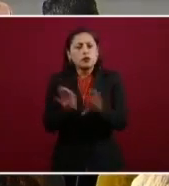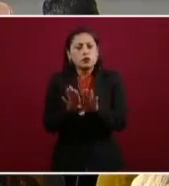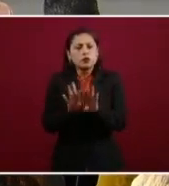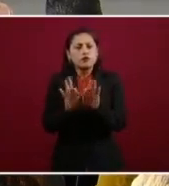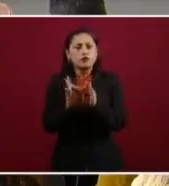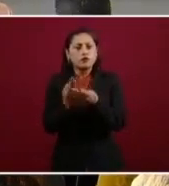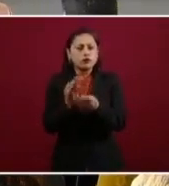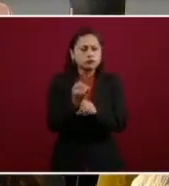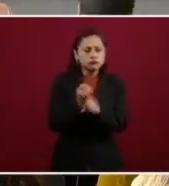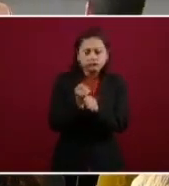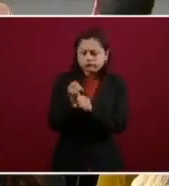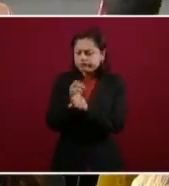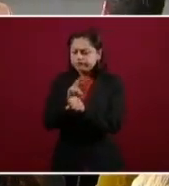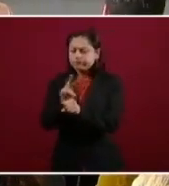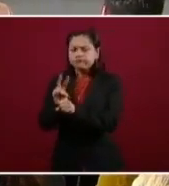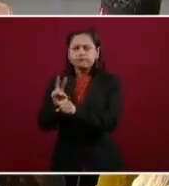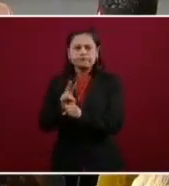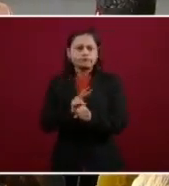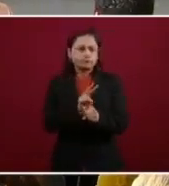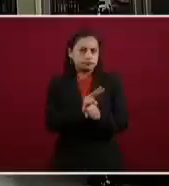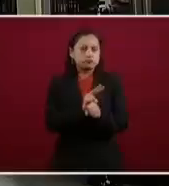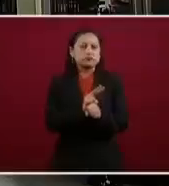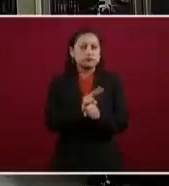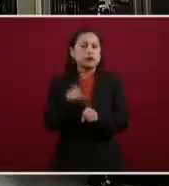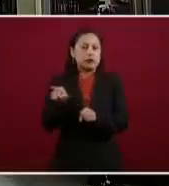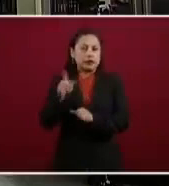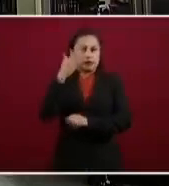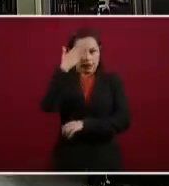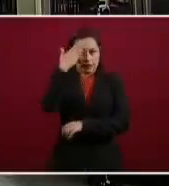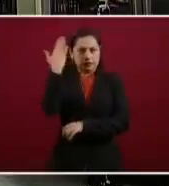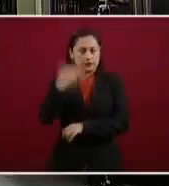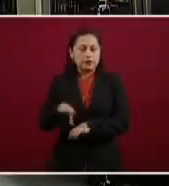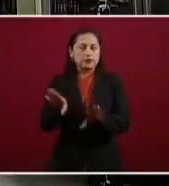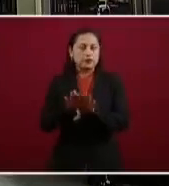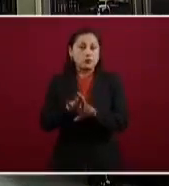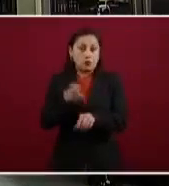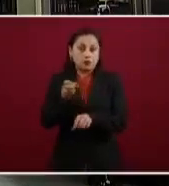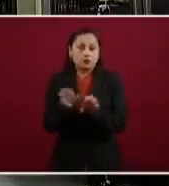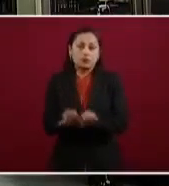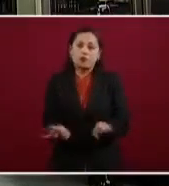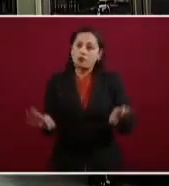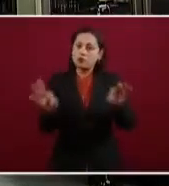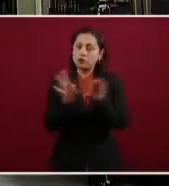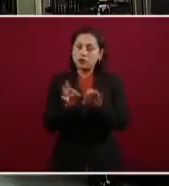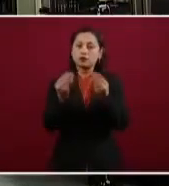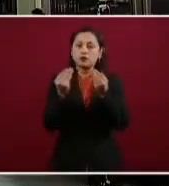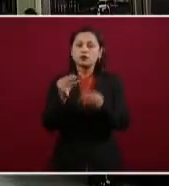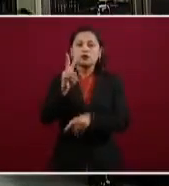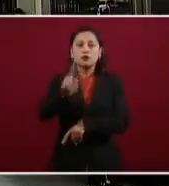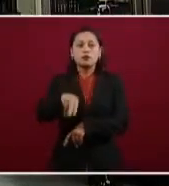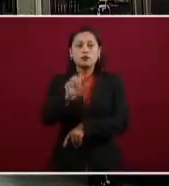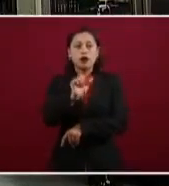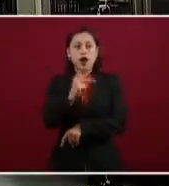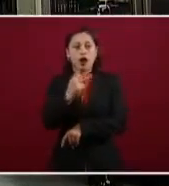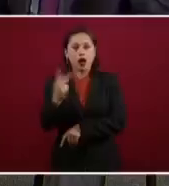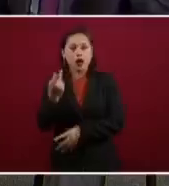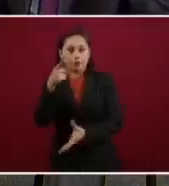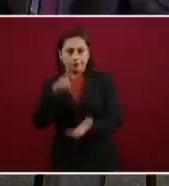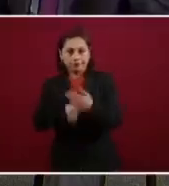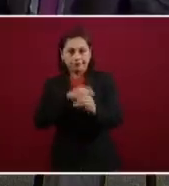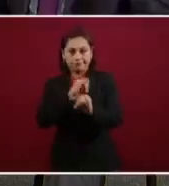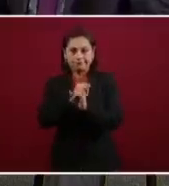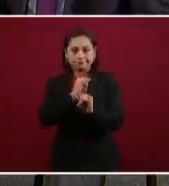verificación que tiene ya armada y que va a ser muy importante es cierto que la que la aplicación es muy buena y